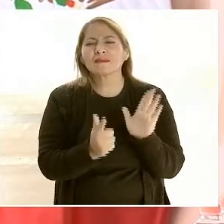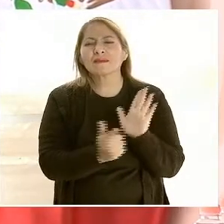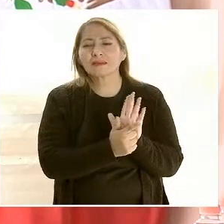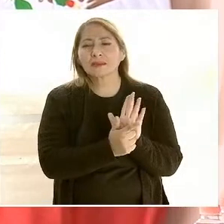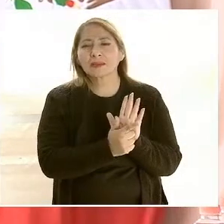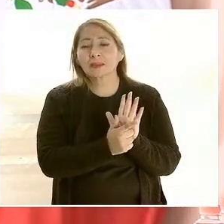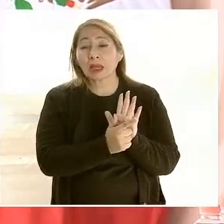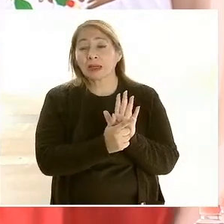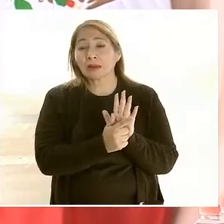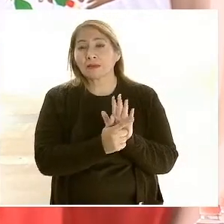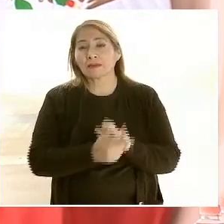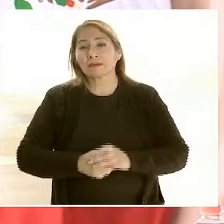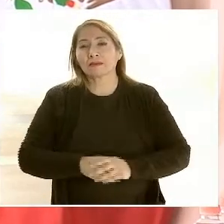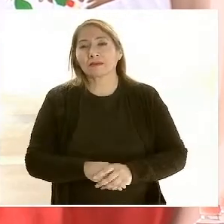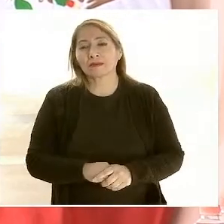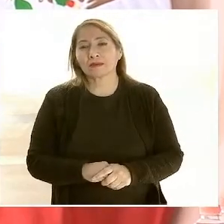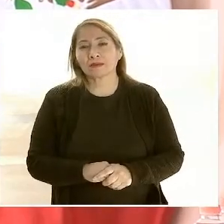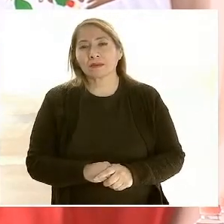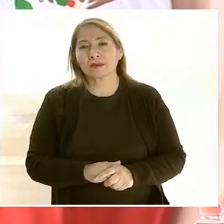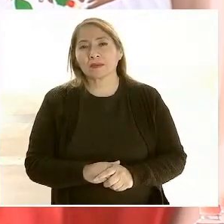que establece